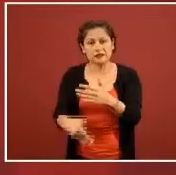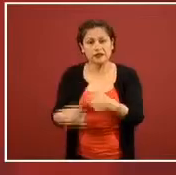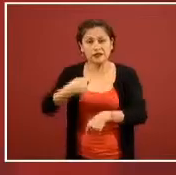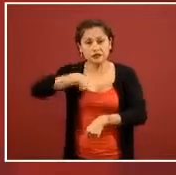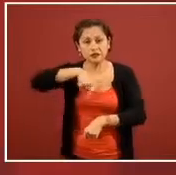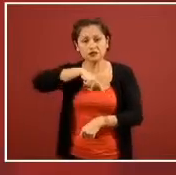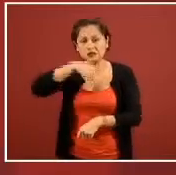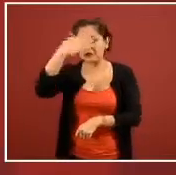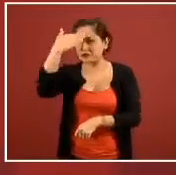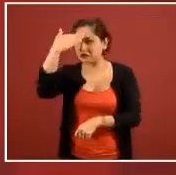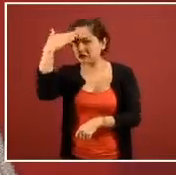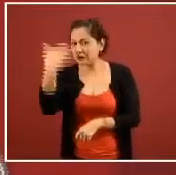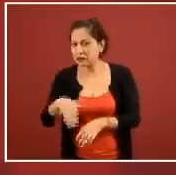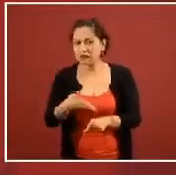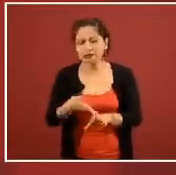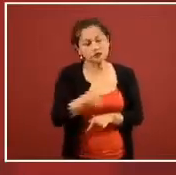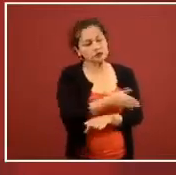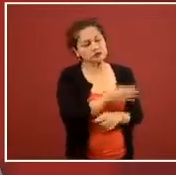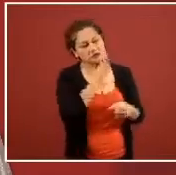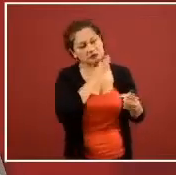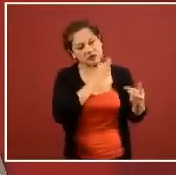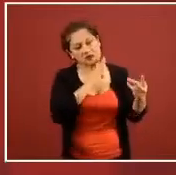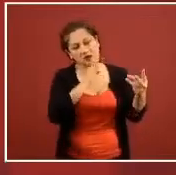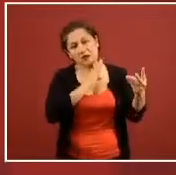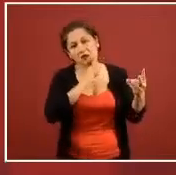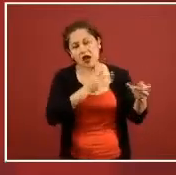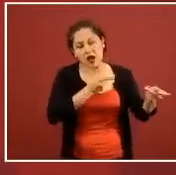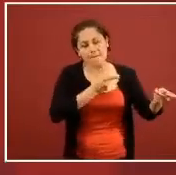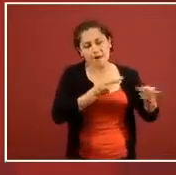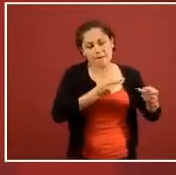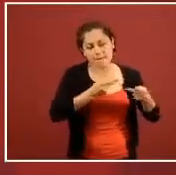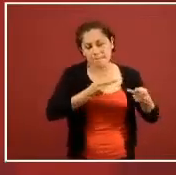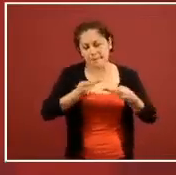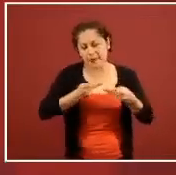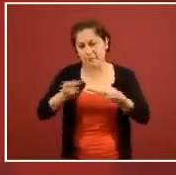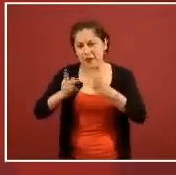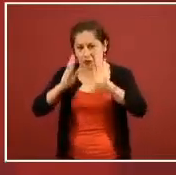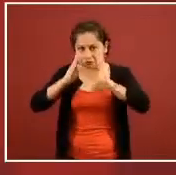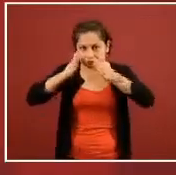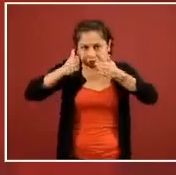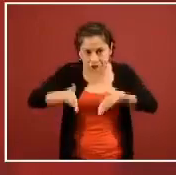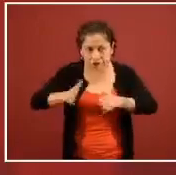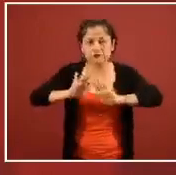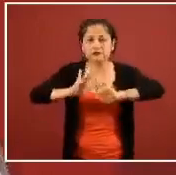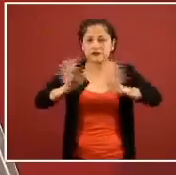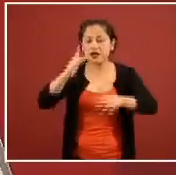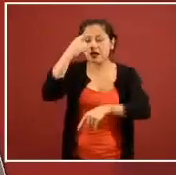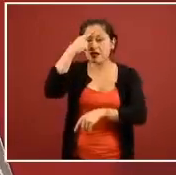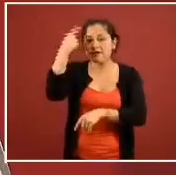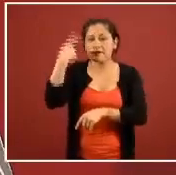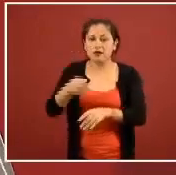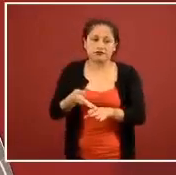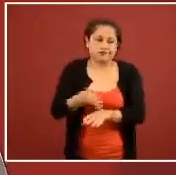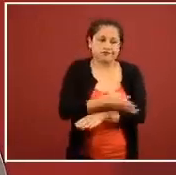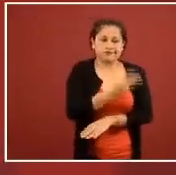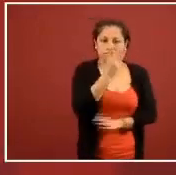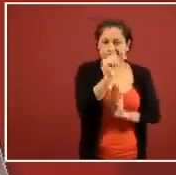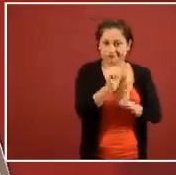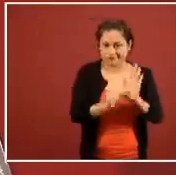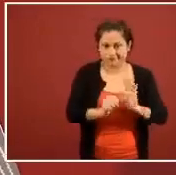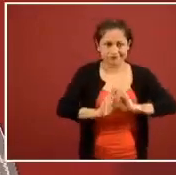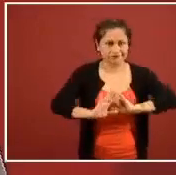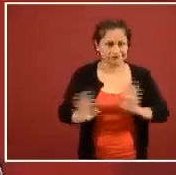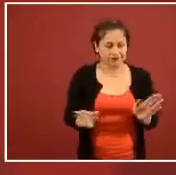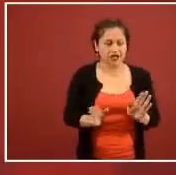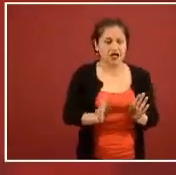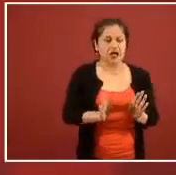el reto al que nos enfrentábamos. Entonces, por eso hemos estado trabajando todas estas semanas, ya más de 3 meses, en la reorganización